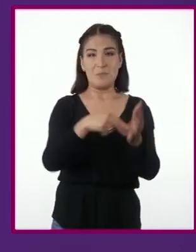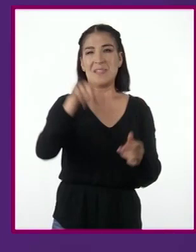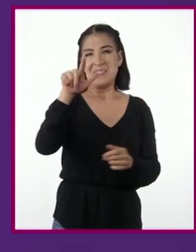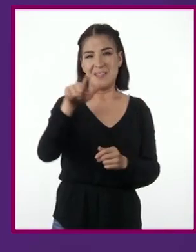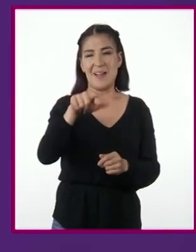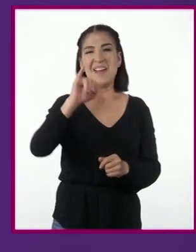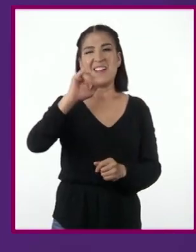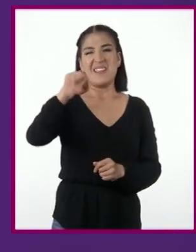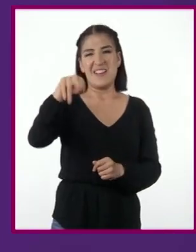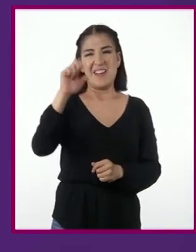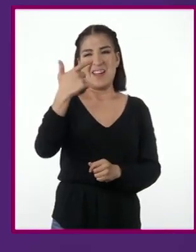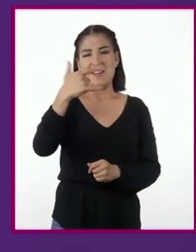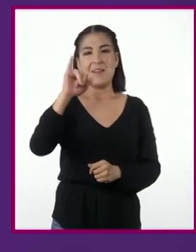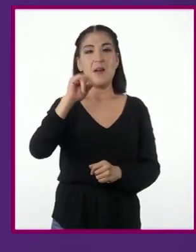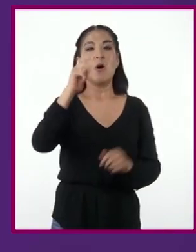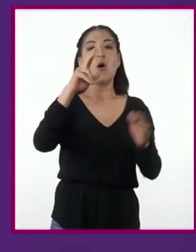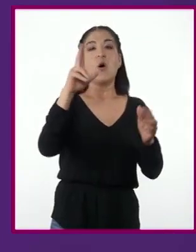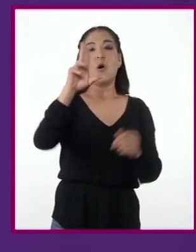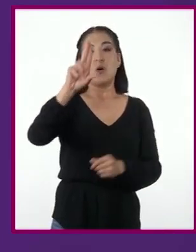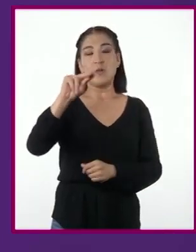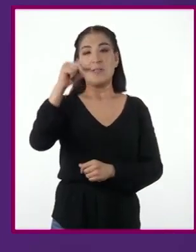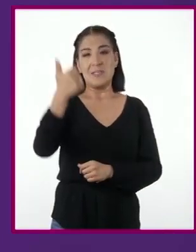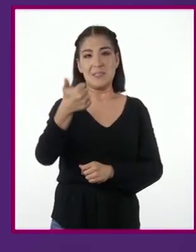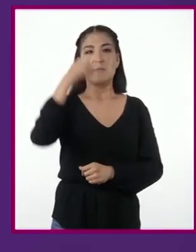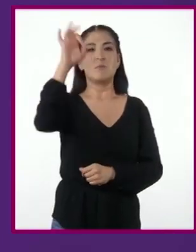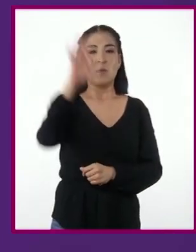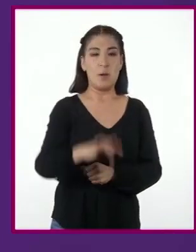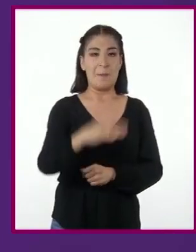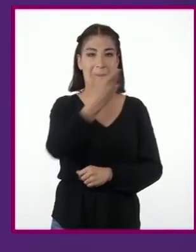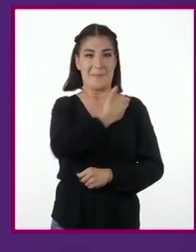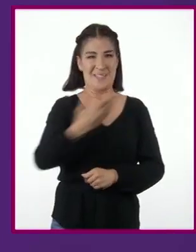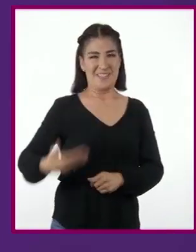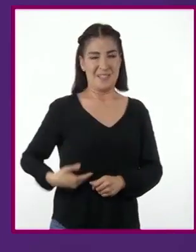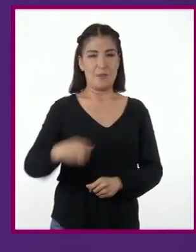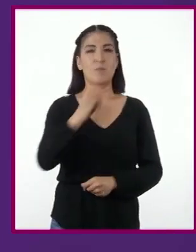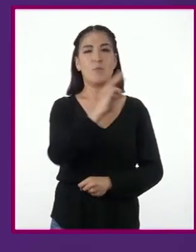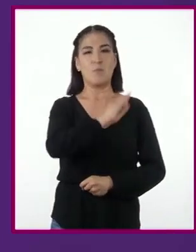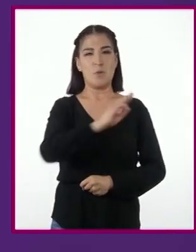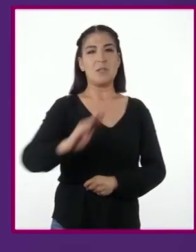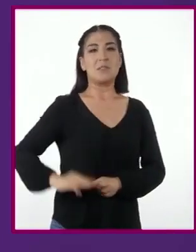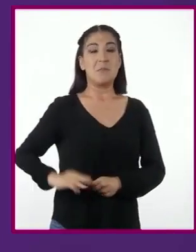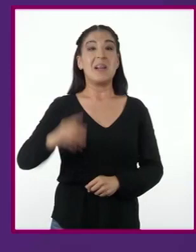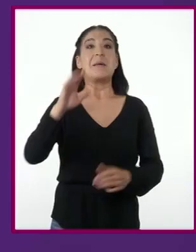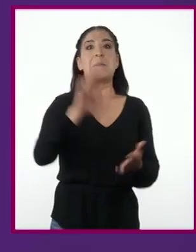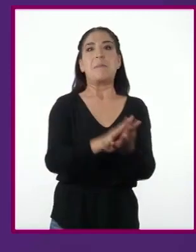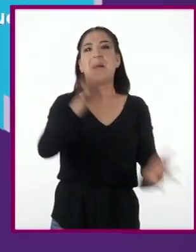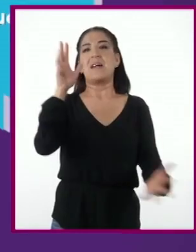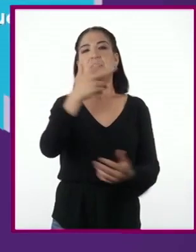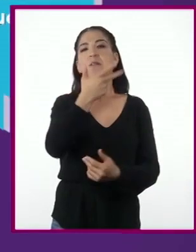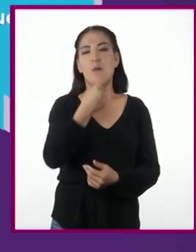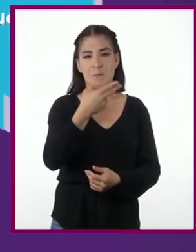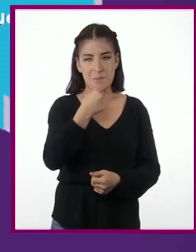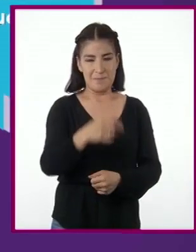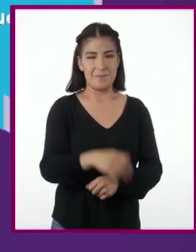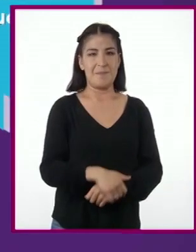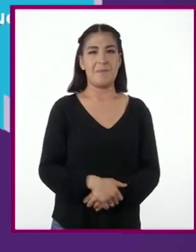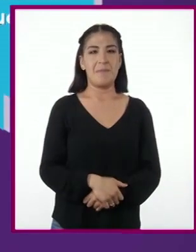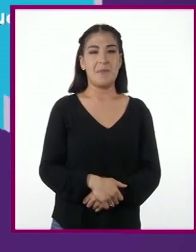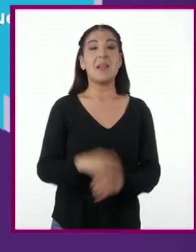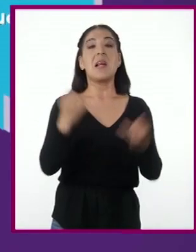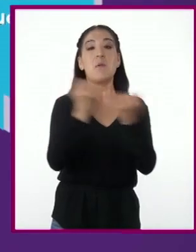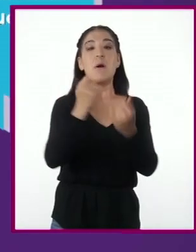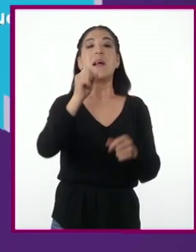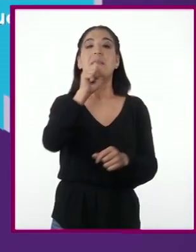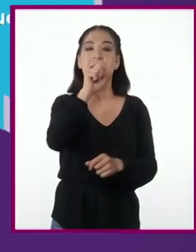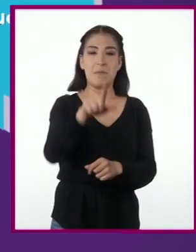INEGI, el 86% de los presidentes municipales de todo el país eran hombres. Cabe señalar que